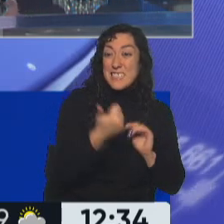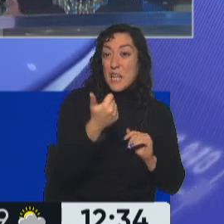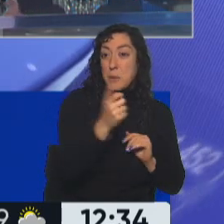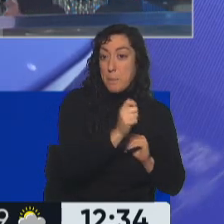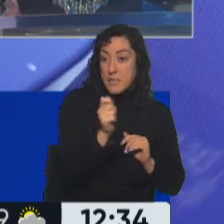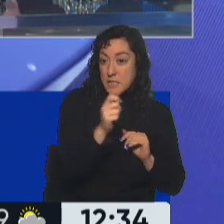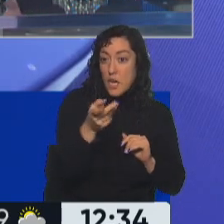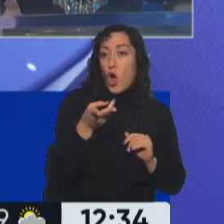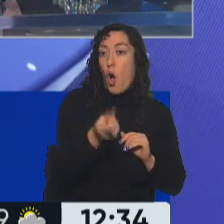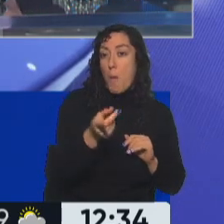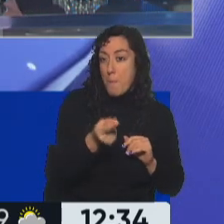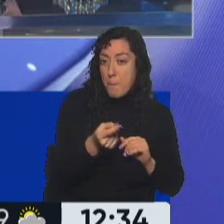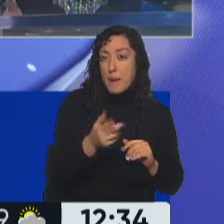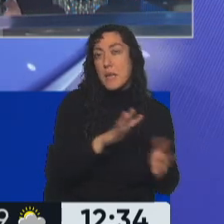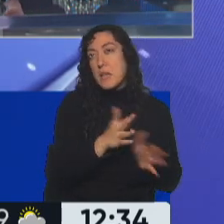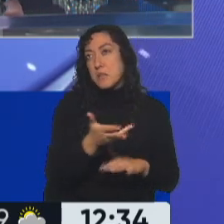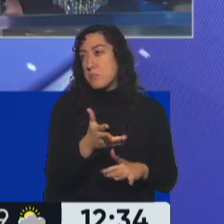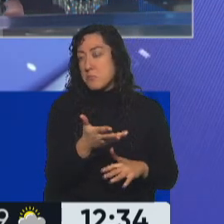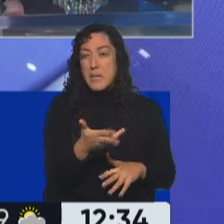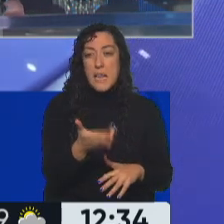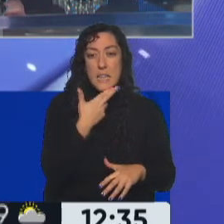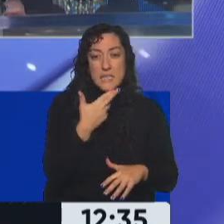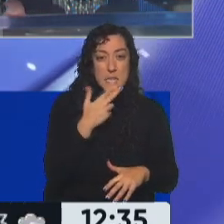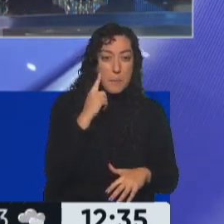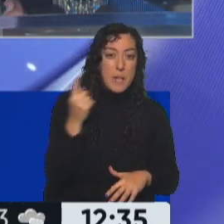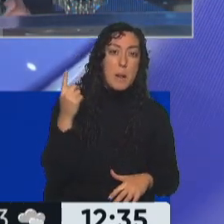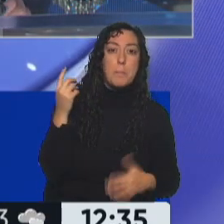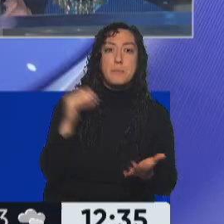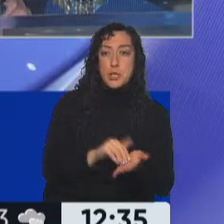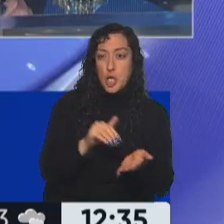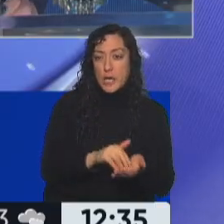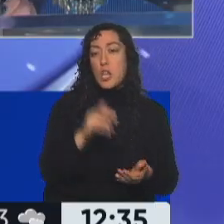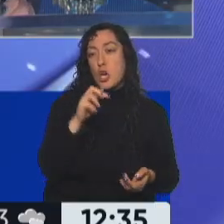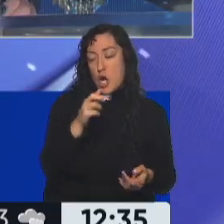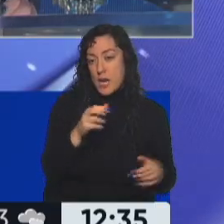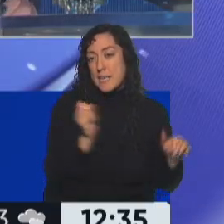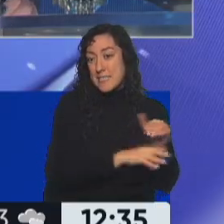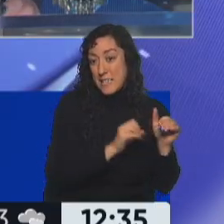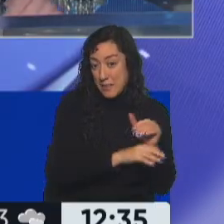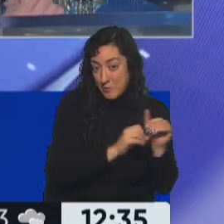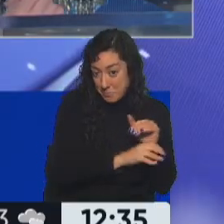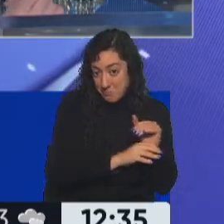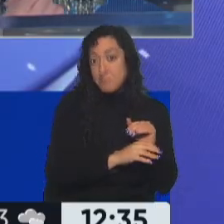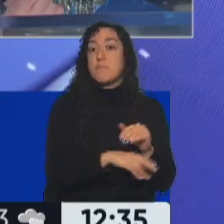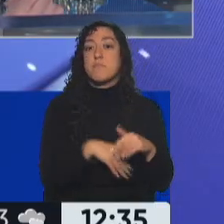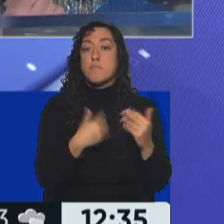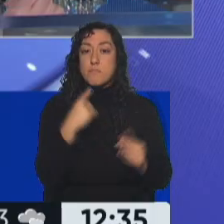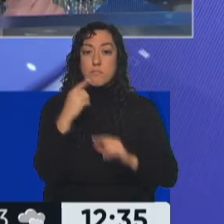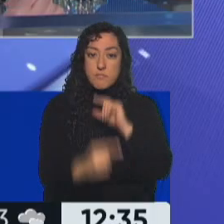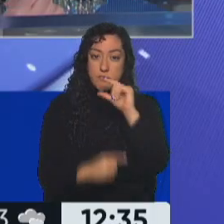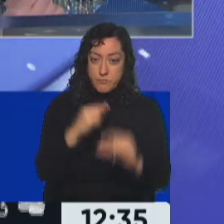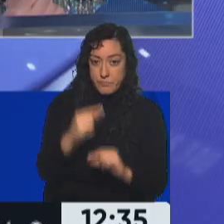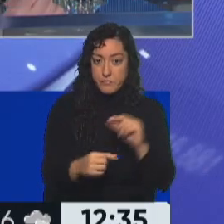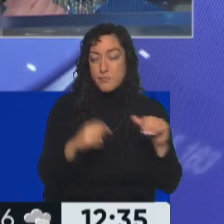meses más o menos 17 mil millones de dólares de reservas para empezar a recomponer. Se fue de reservas